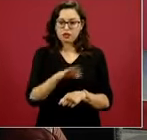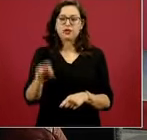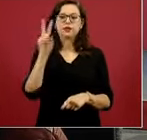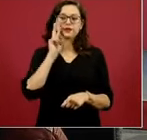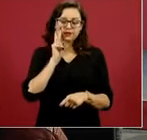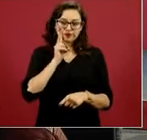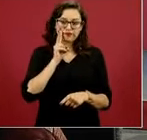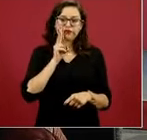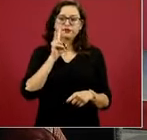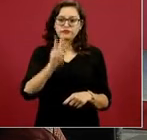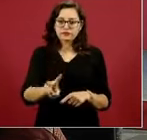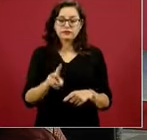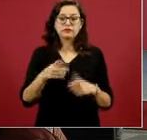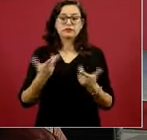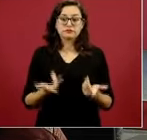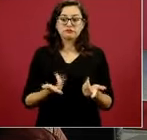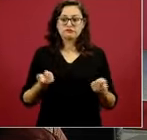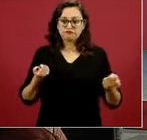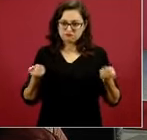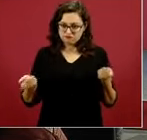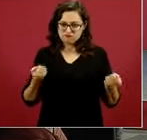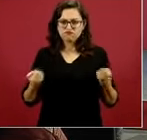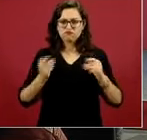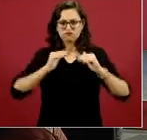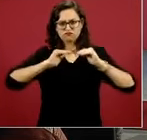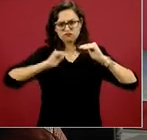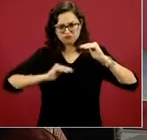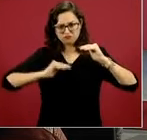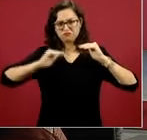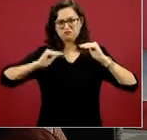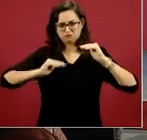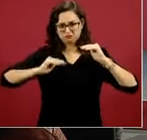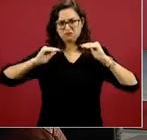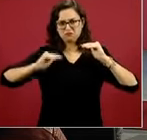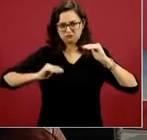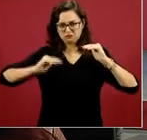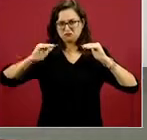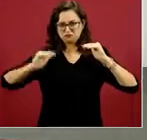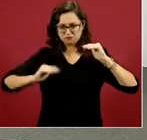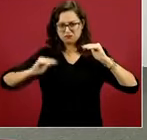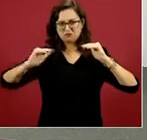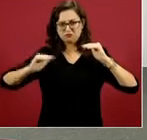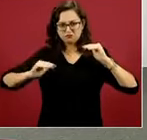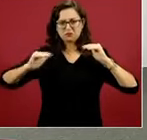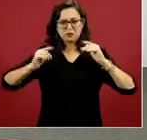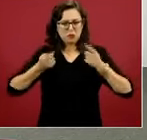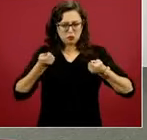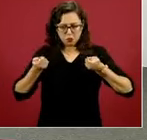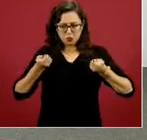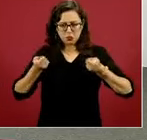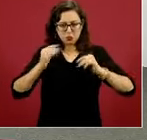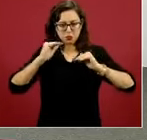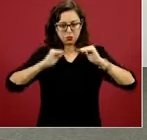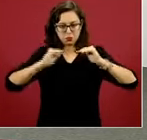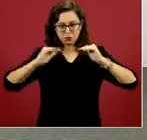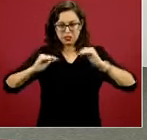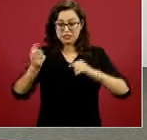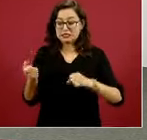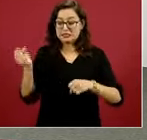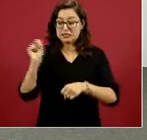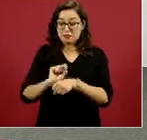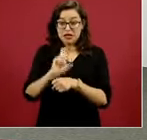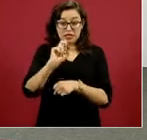ver, después de varias semanas de haber estado subiendo y bajando, con subidas hasta en la semana